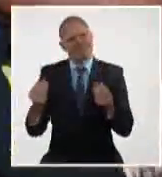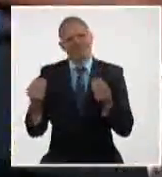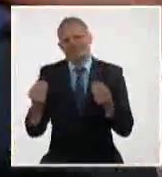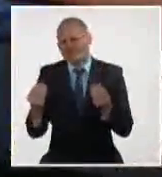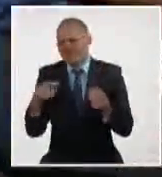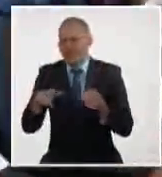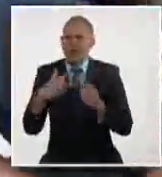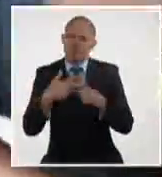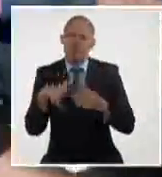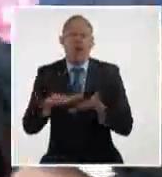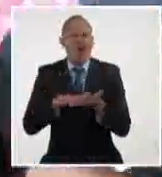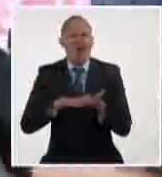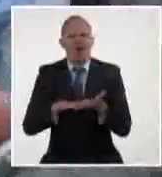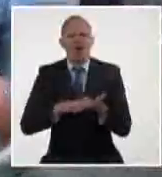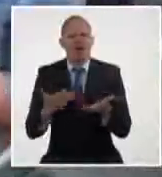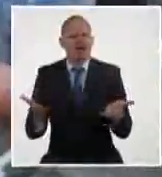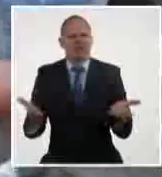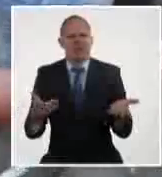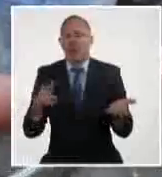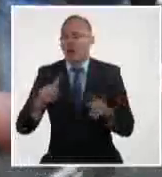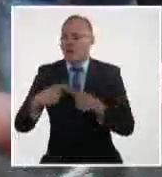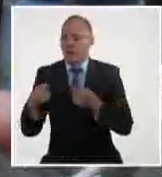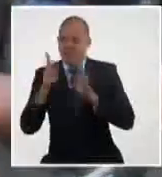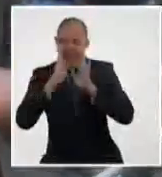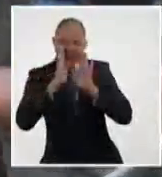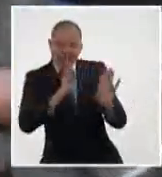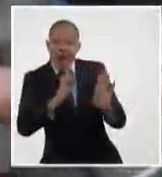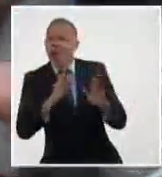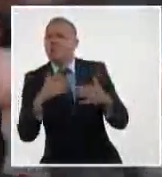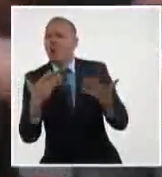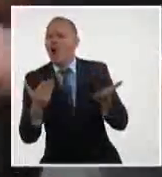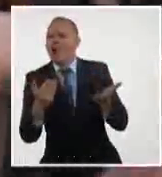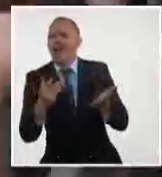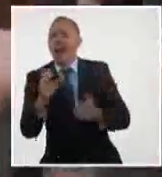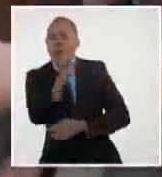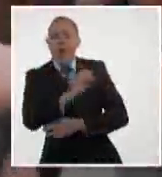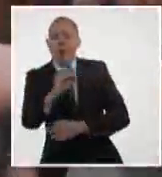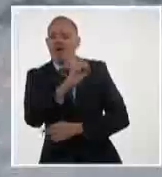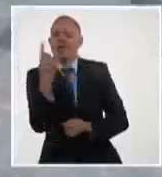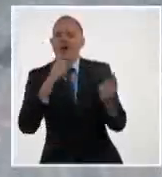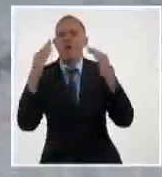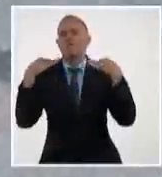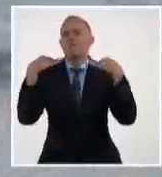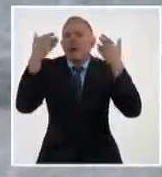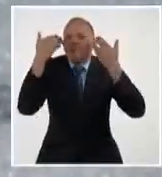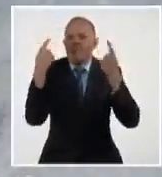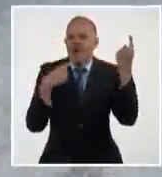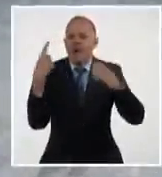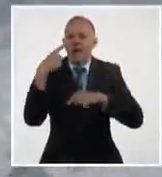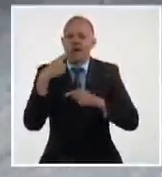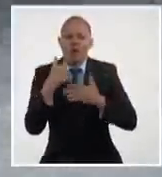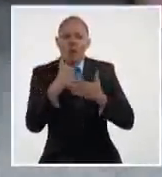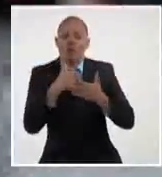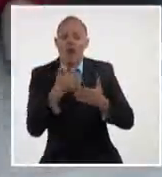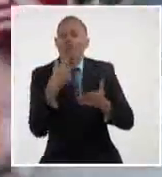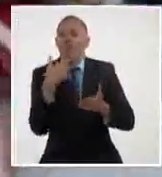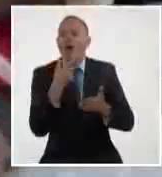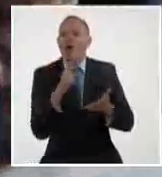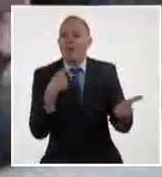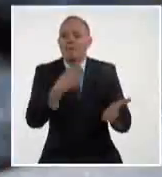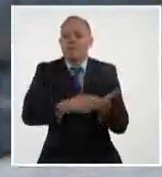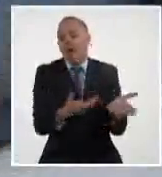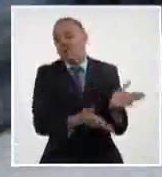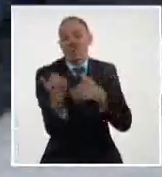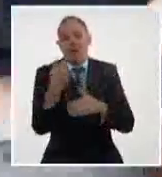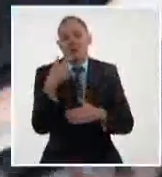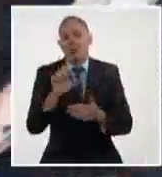conflicto. Ponen énfasis en combatir a las organizaciones criminales que promueven el tráfico y la trata de